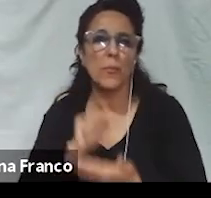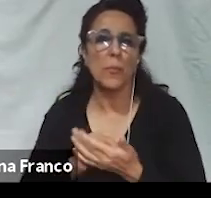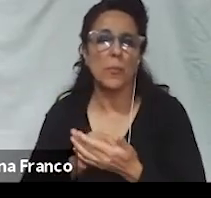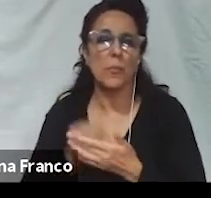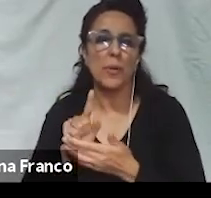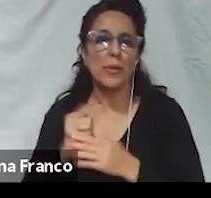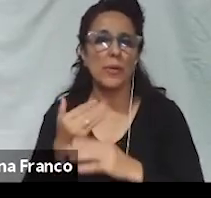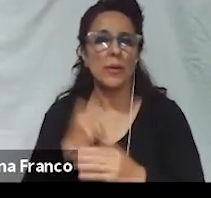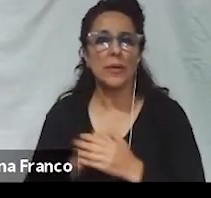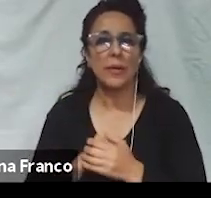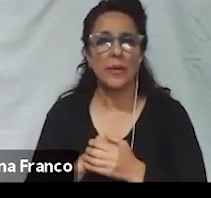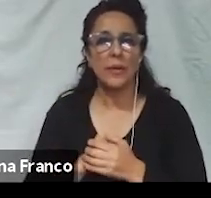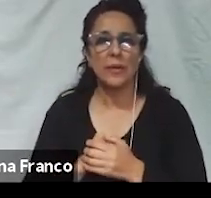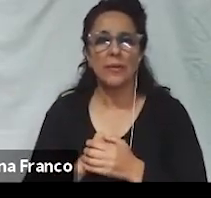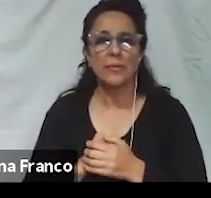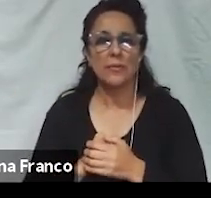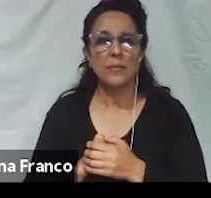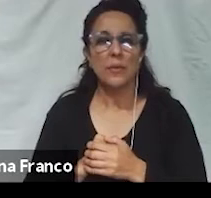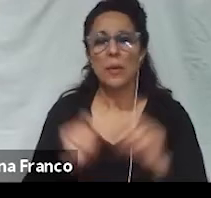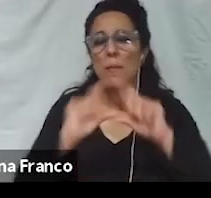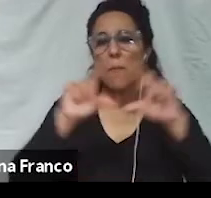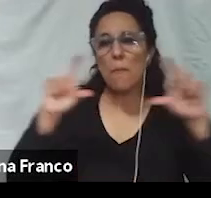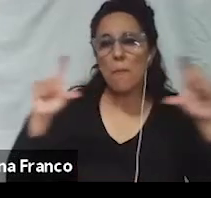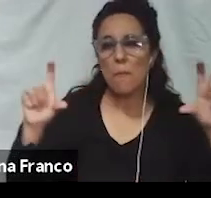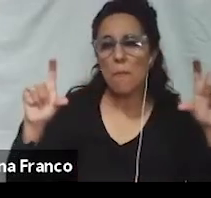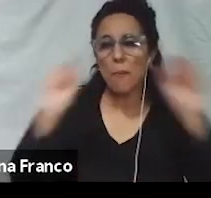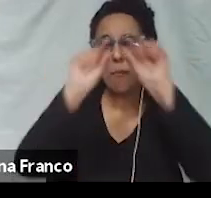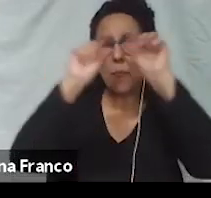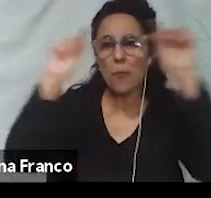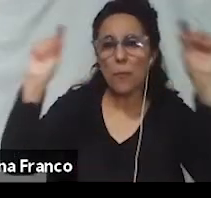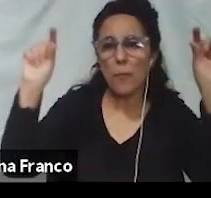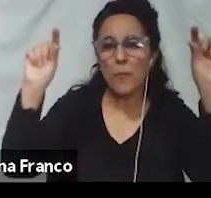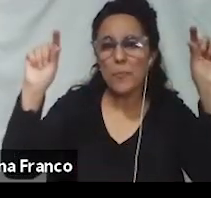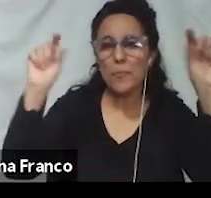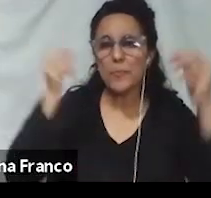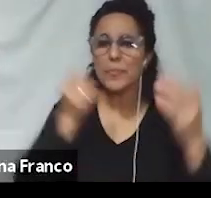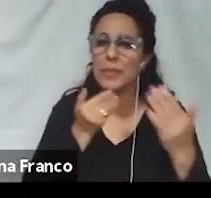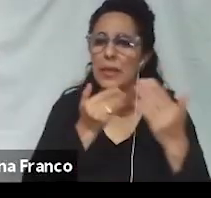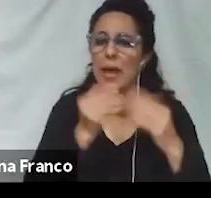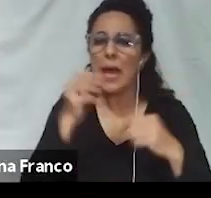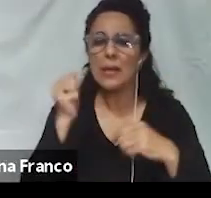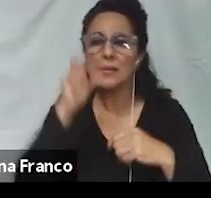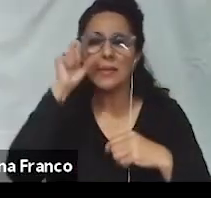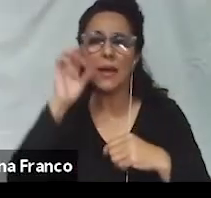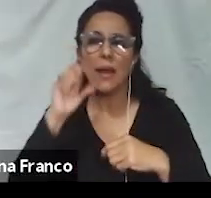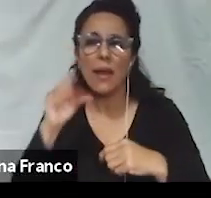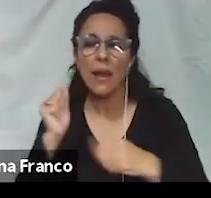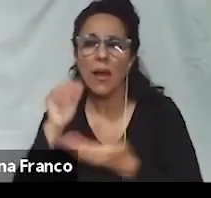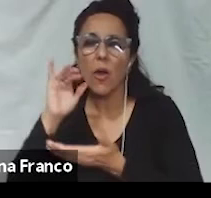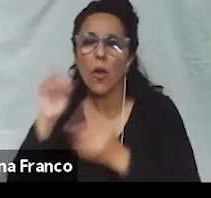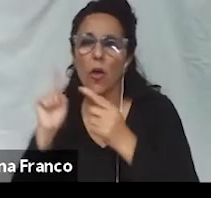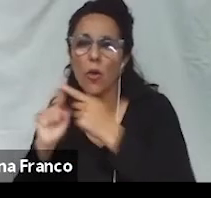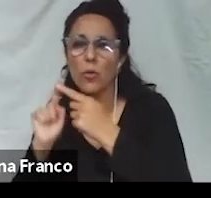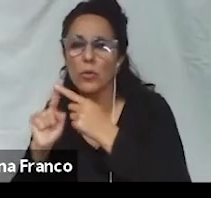2, que es el paso 2.a, como la portada, digamos, el acerca de, la página